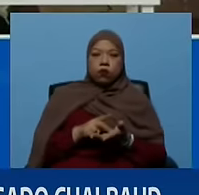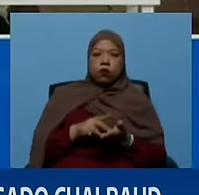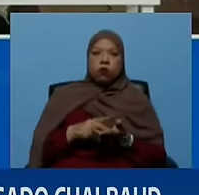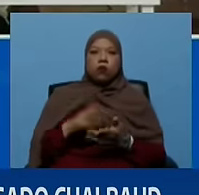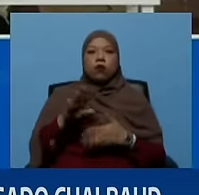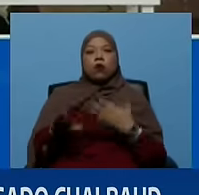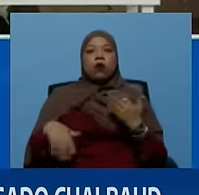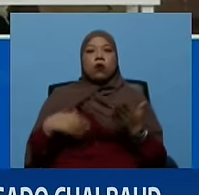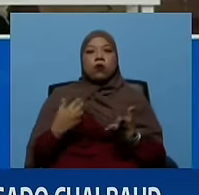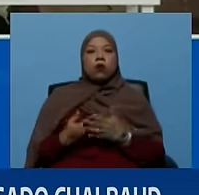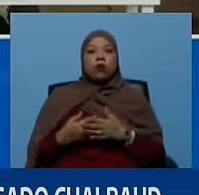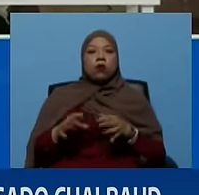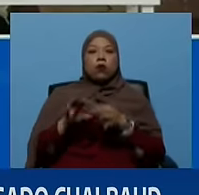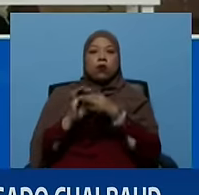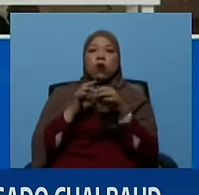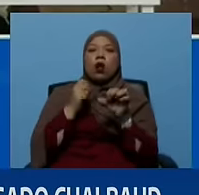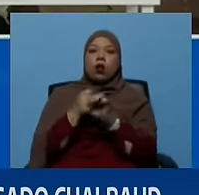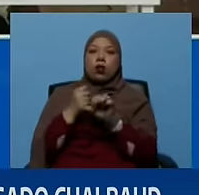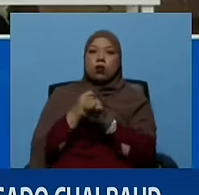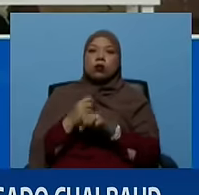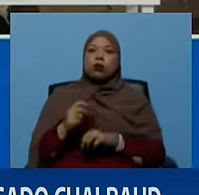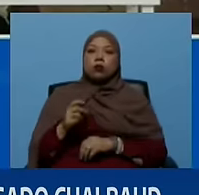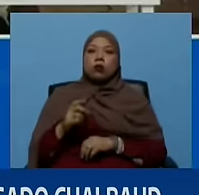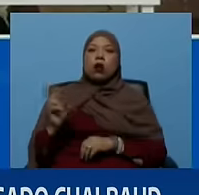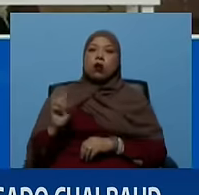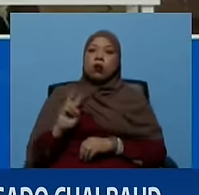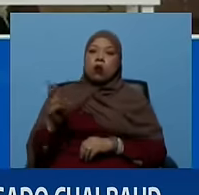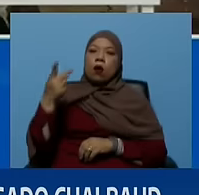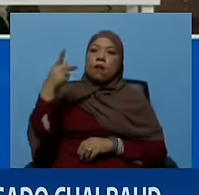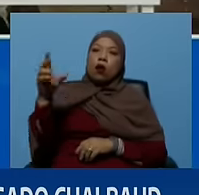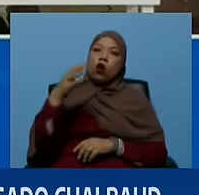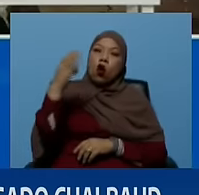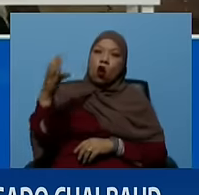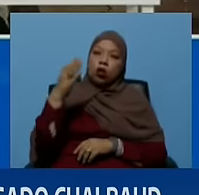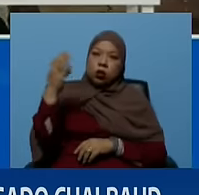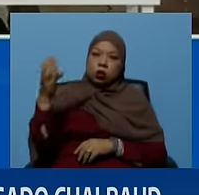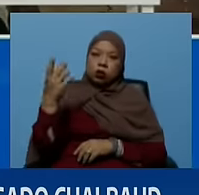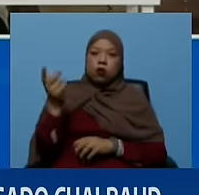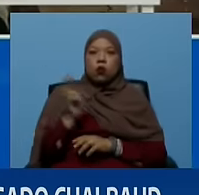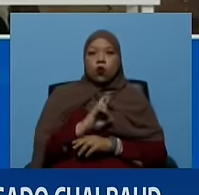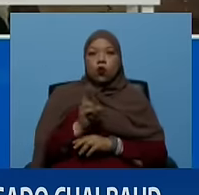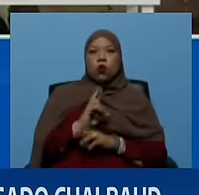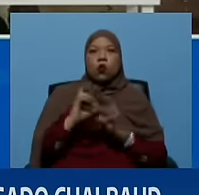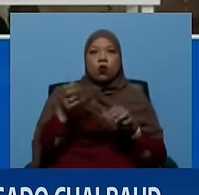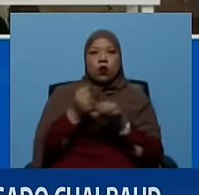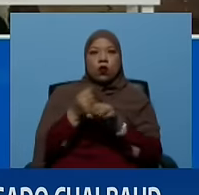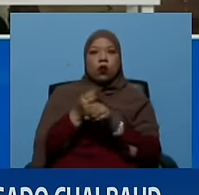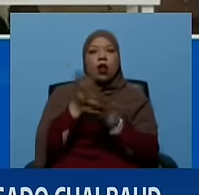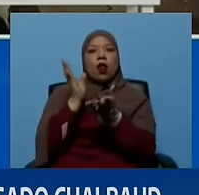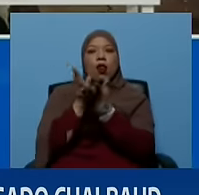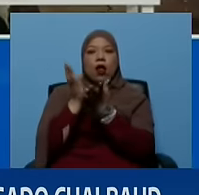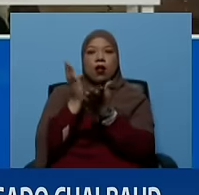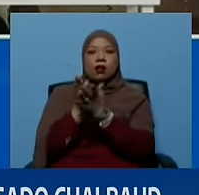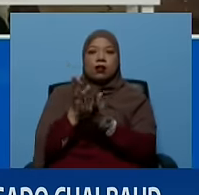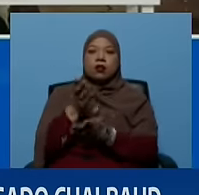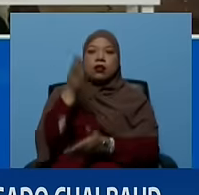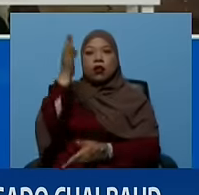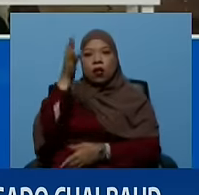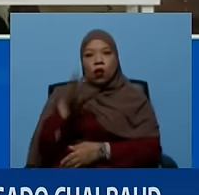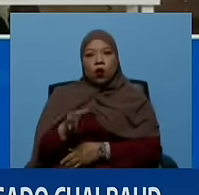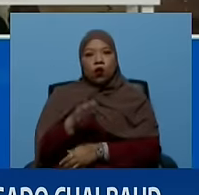entrega de esa unidad educativa en mi parroquia coche pronto al iniciarse las clases que Dios me